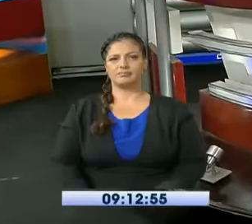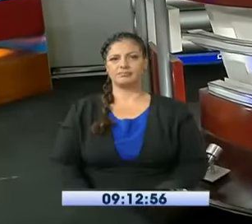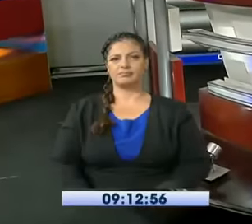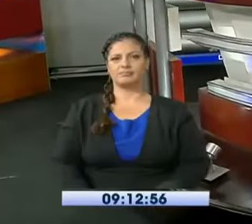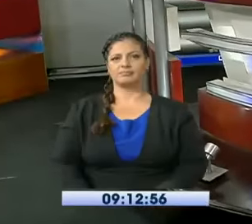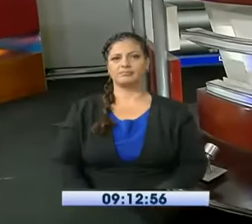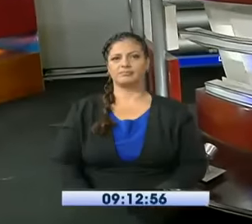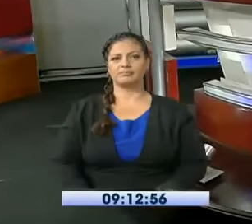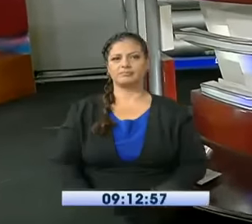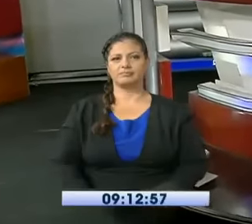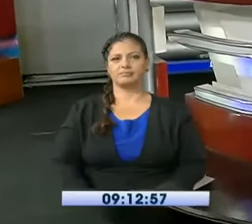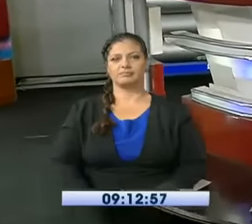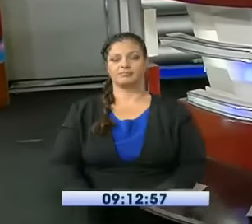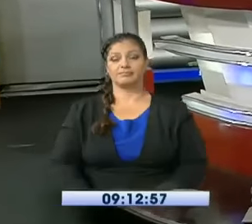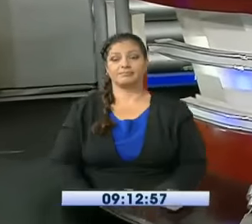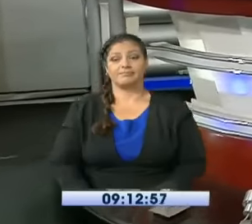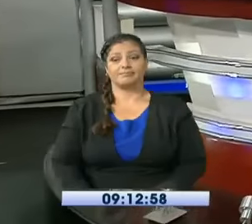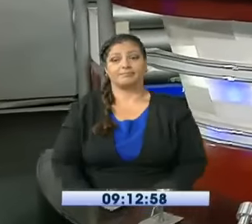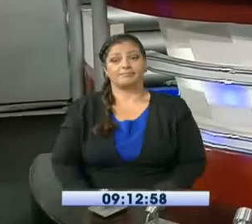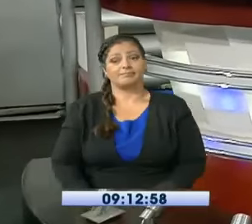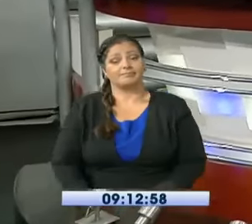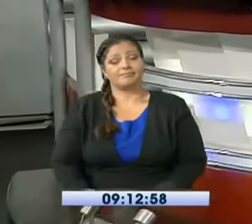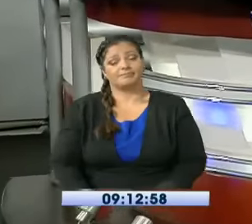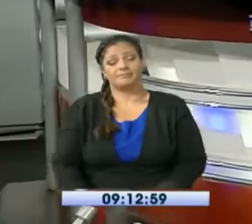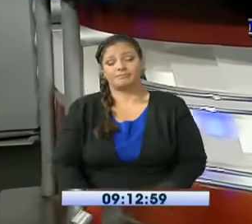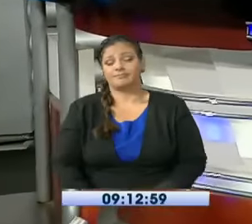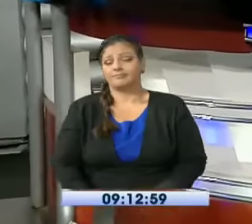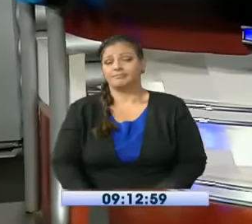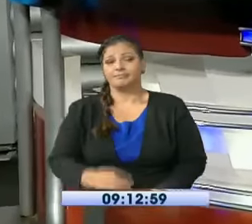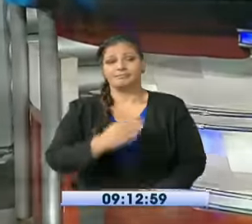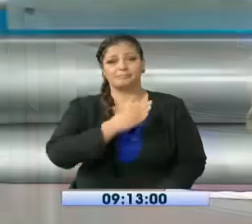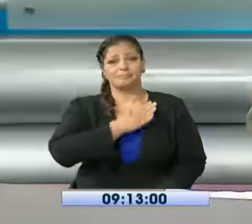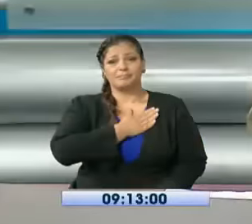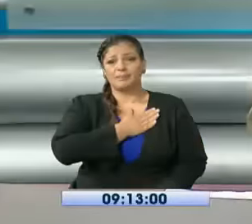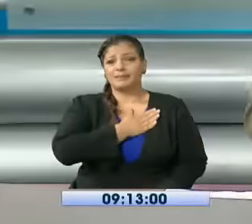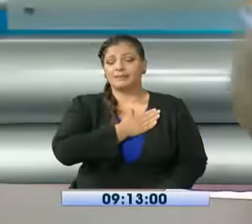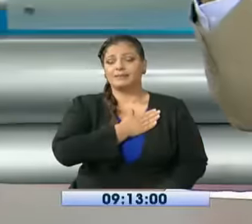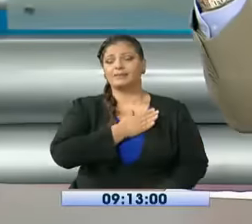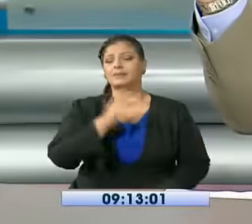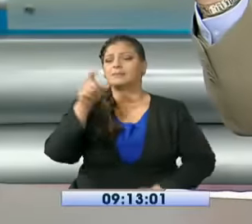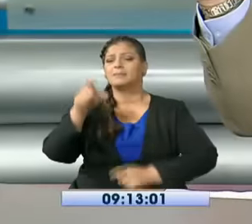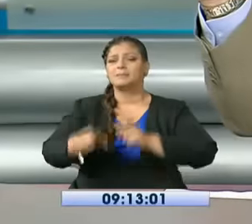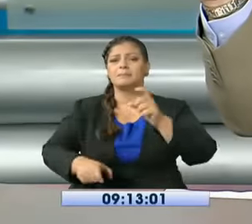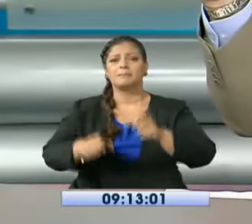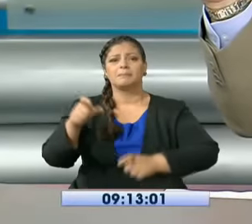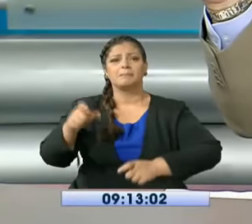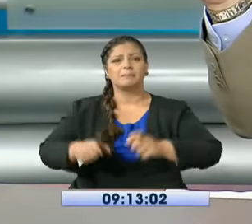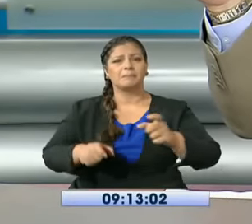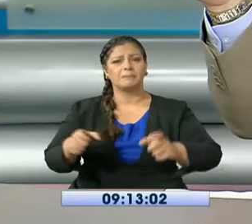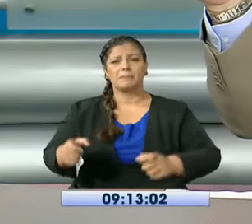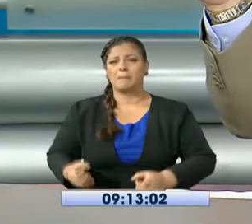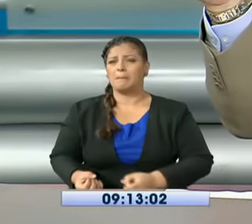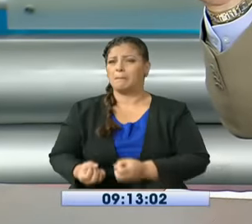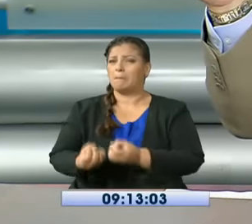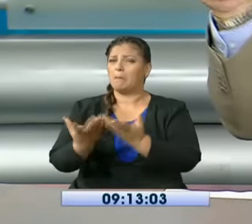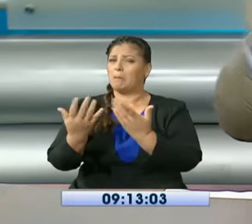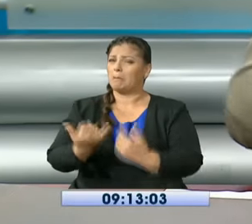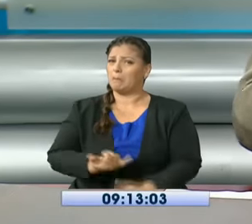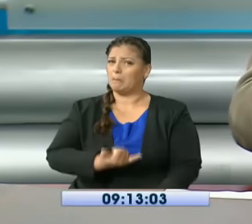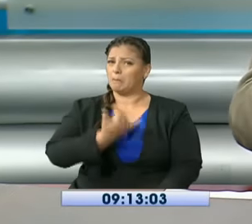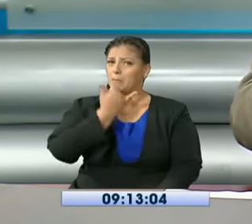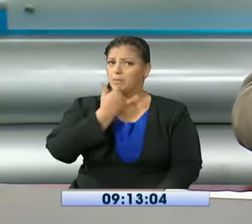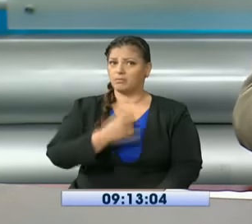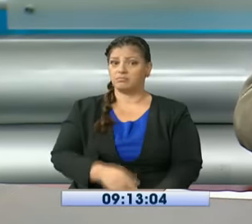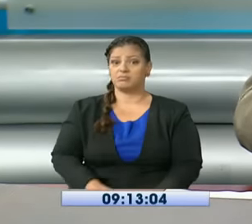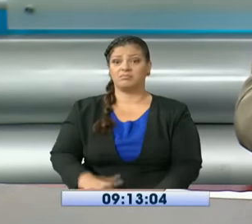Bueno, es terrible que la comunidad esté en manos de estos vándalos que se infiltran como hinchas. El domingo tenemos otro clásico. ¿Hasta cuándo